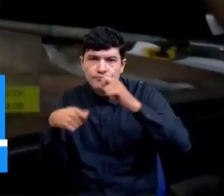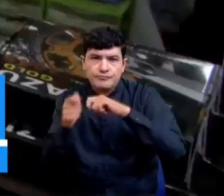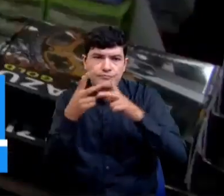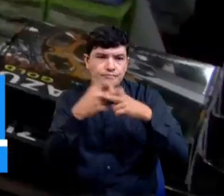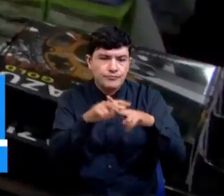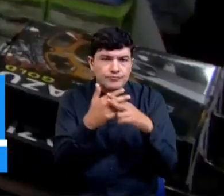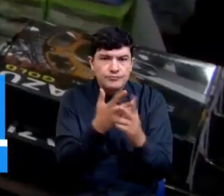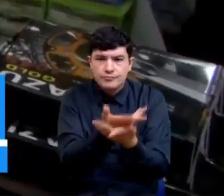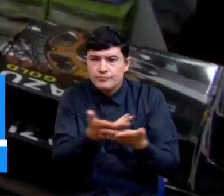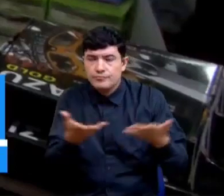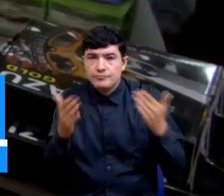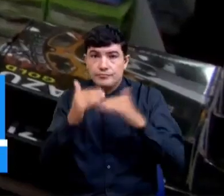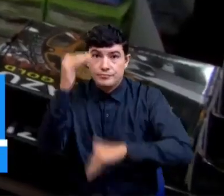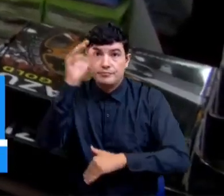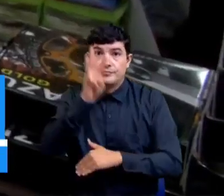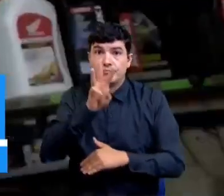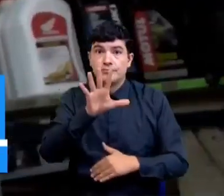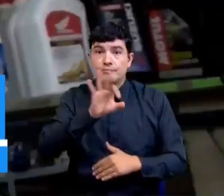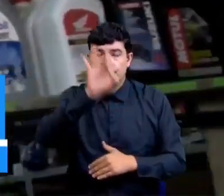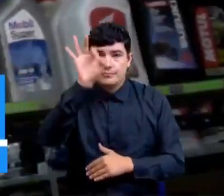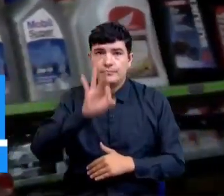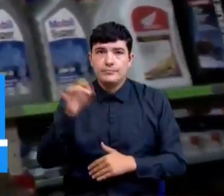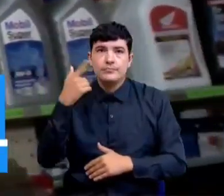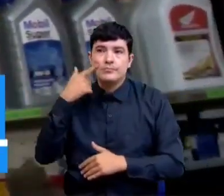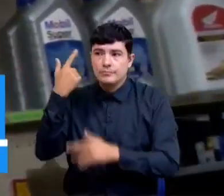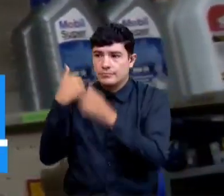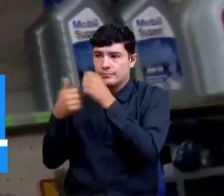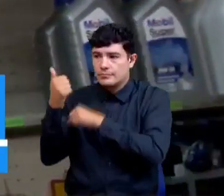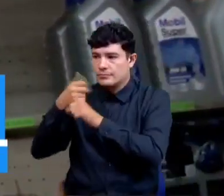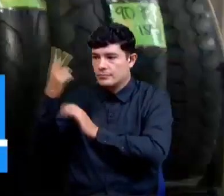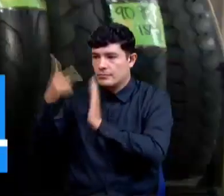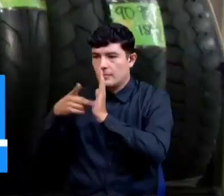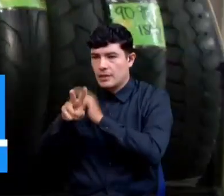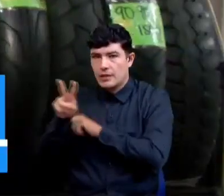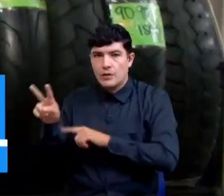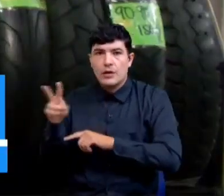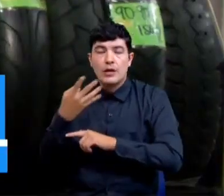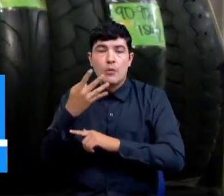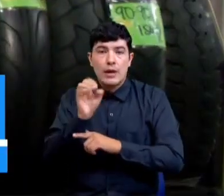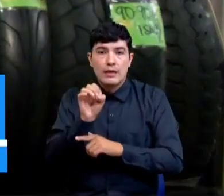autopartes con cifras superiores al 35% en 2022 y del 40% en 2021.